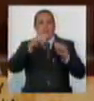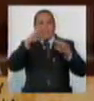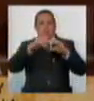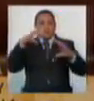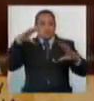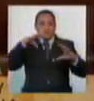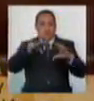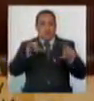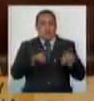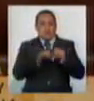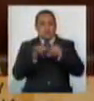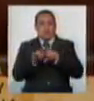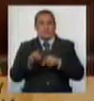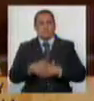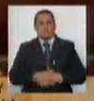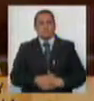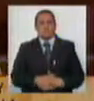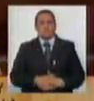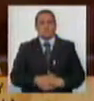solares.